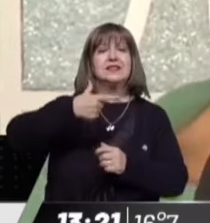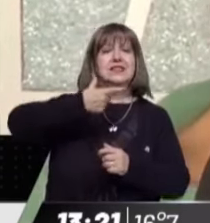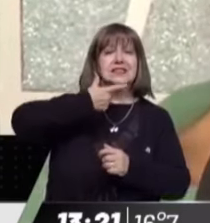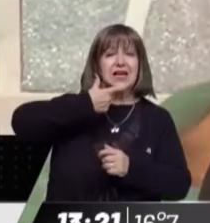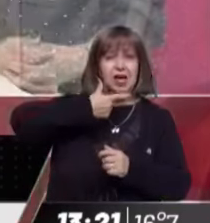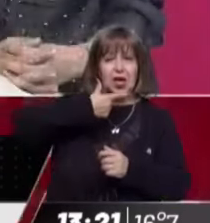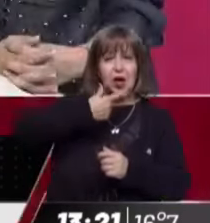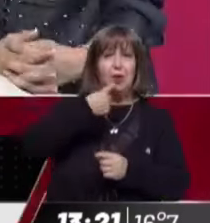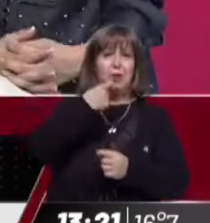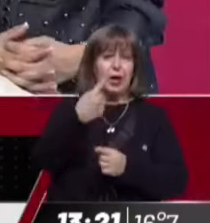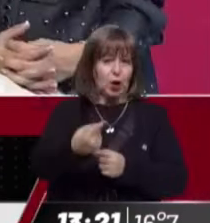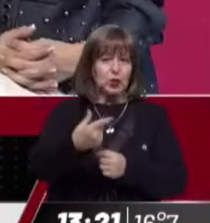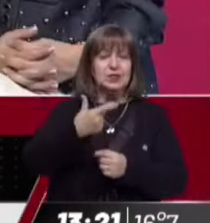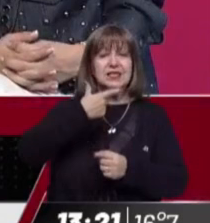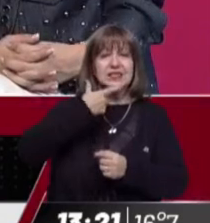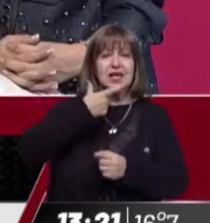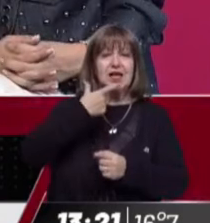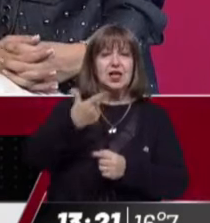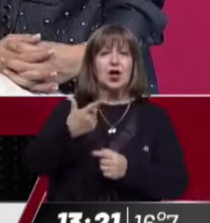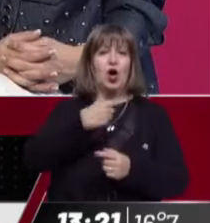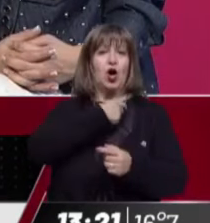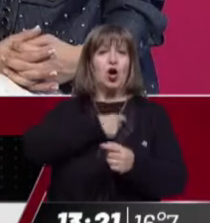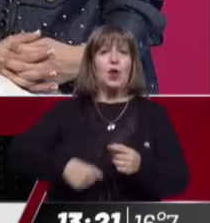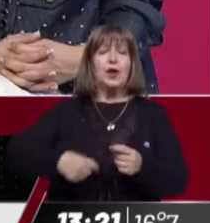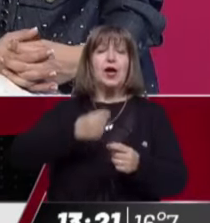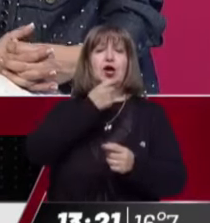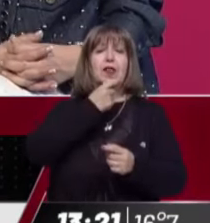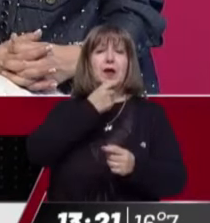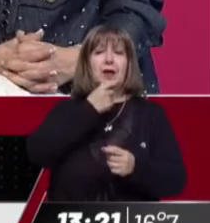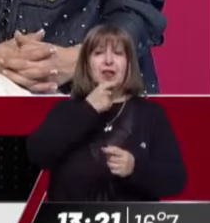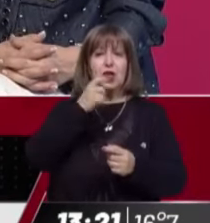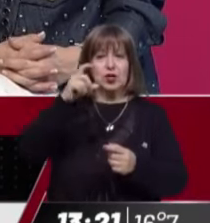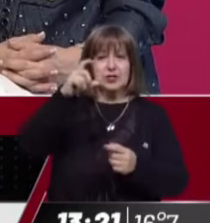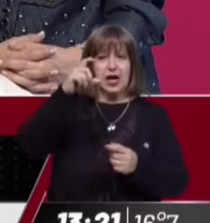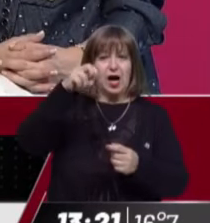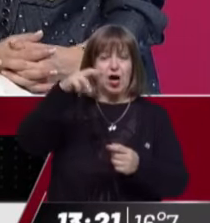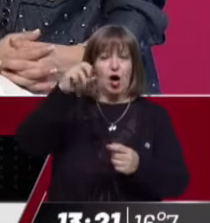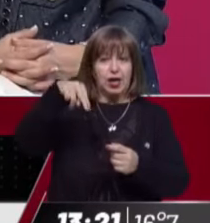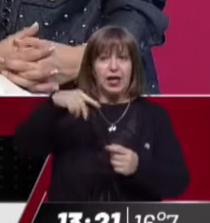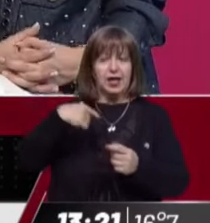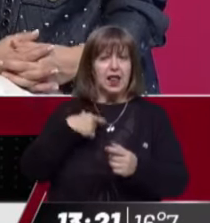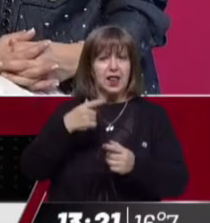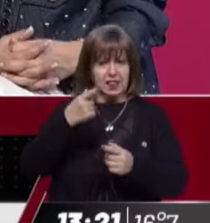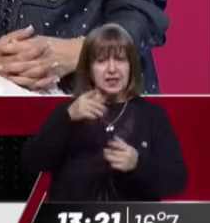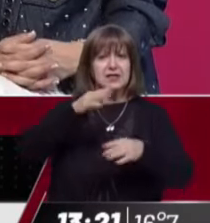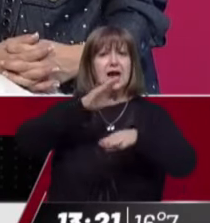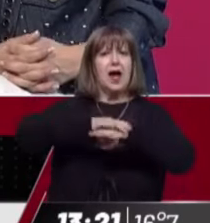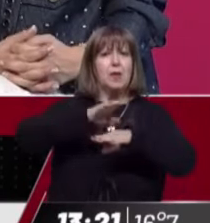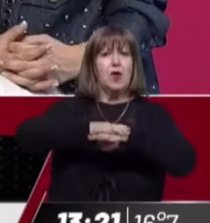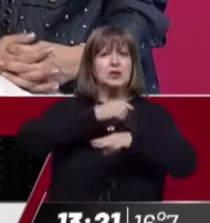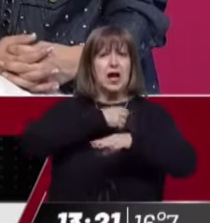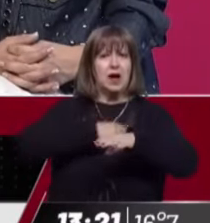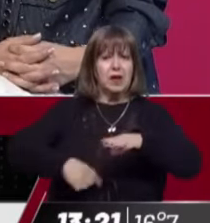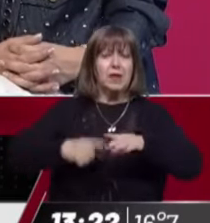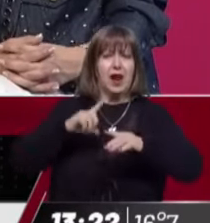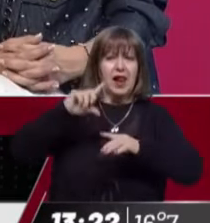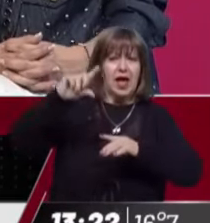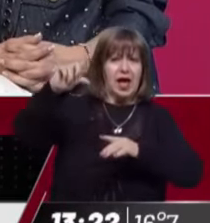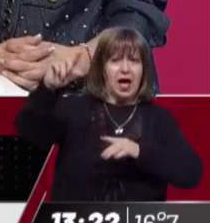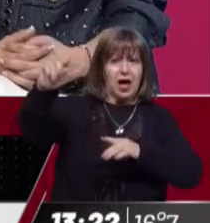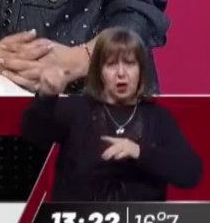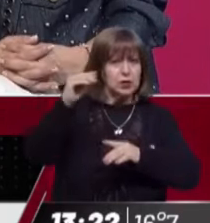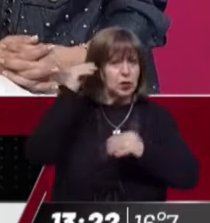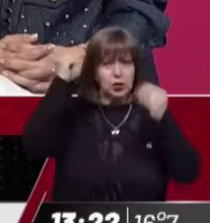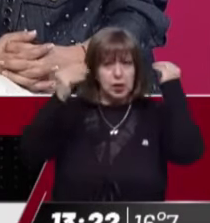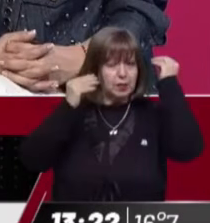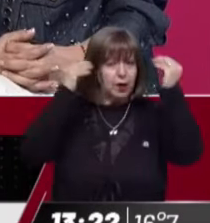y el gobierno de Mendoza y CONIN van a trabajar juntos en la distribución, en esto de repartir alimentos para las zonas más alejadas de la provincia y